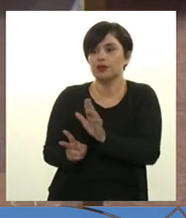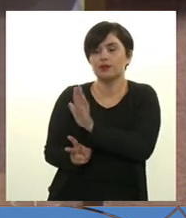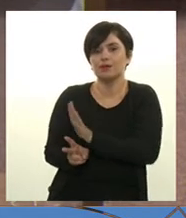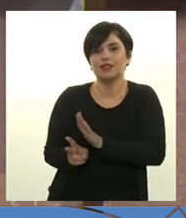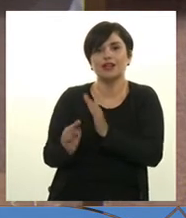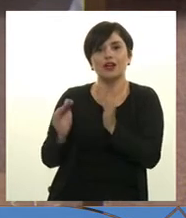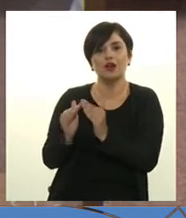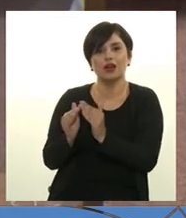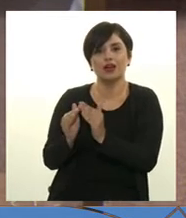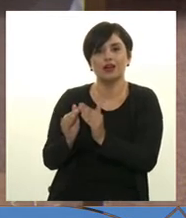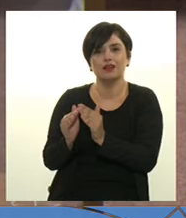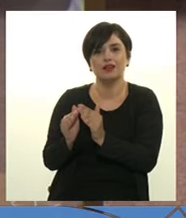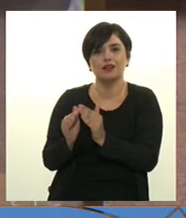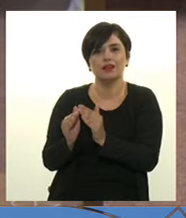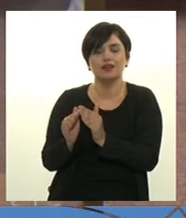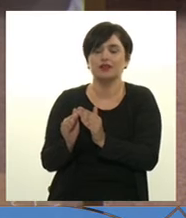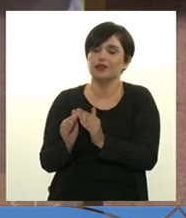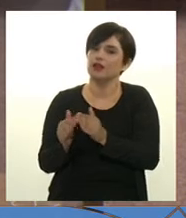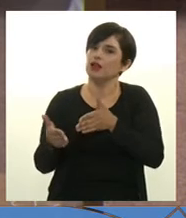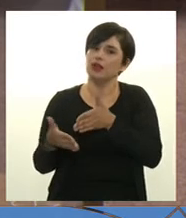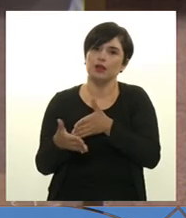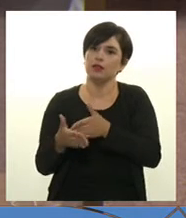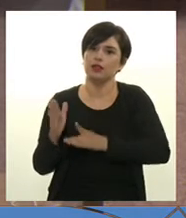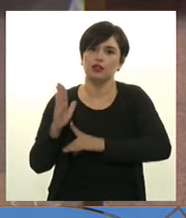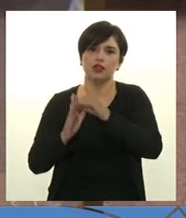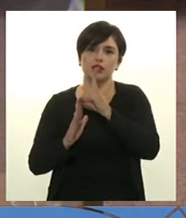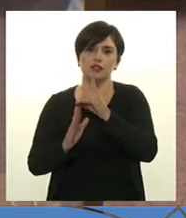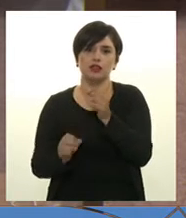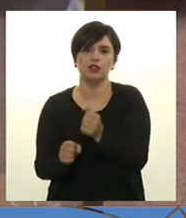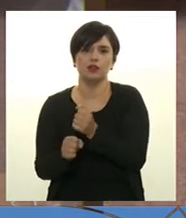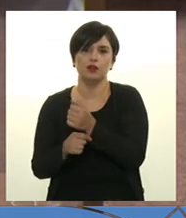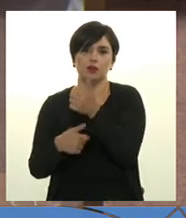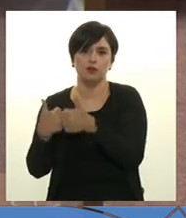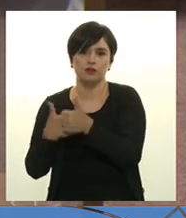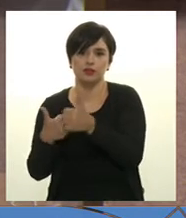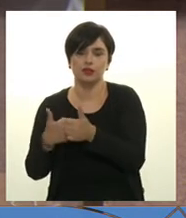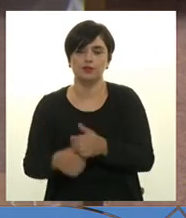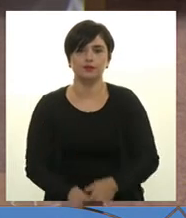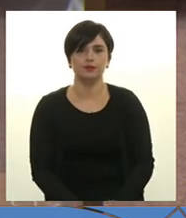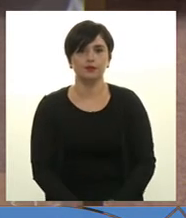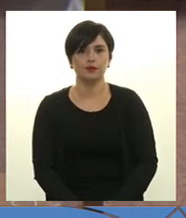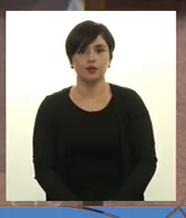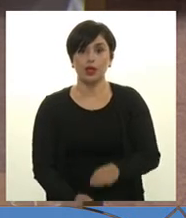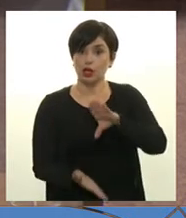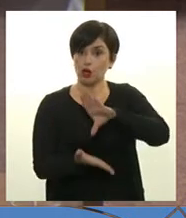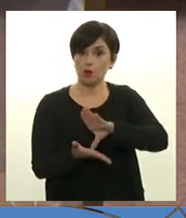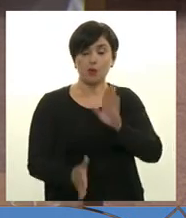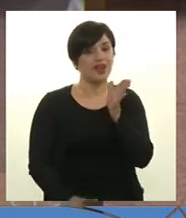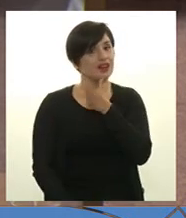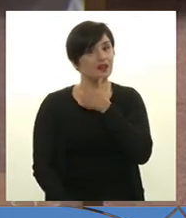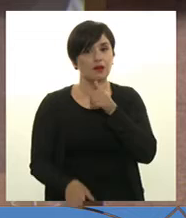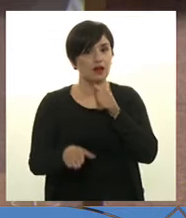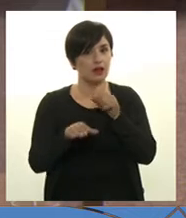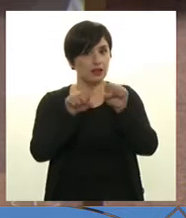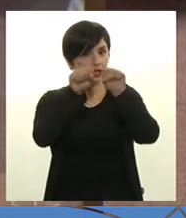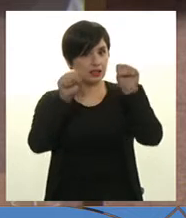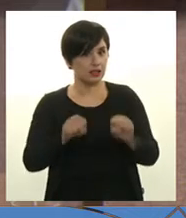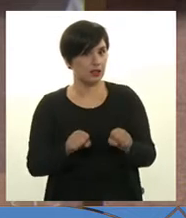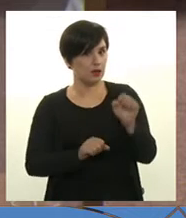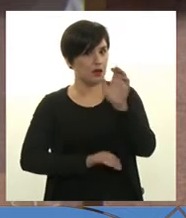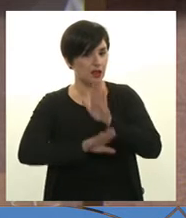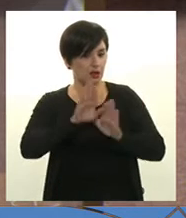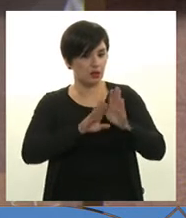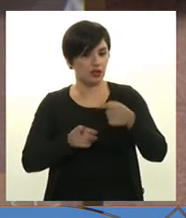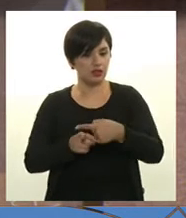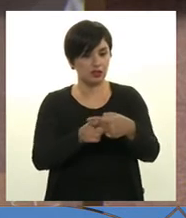truncando su desarrollo además laboral y profesional no contamos como país con un sistema de protección social que puede reaccionar